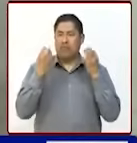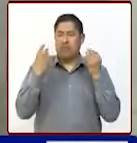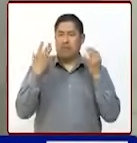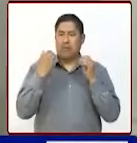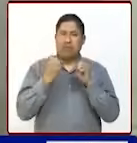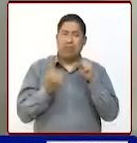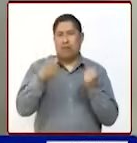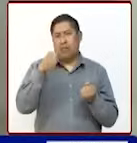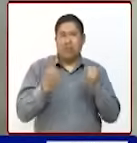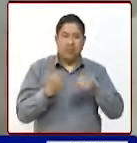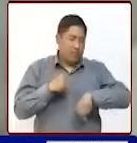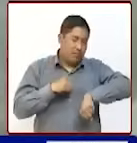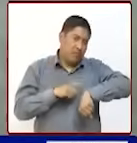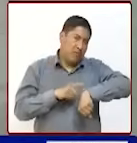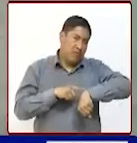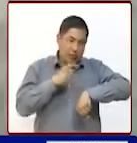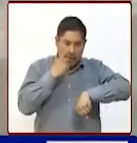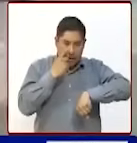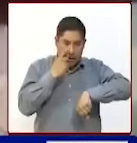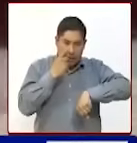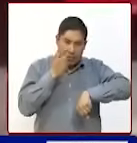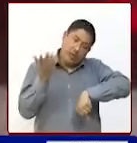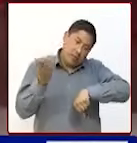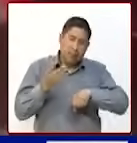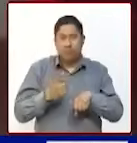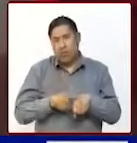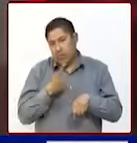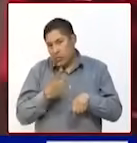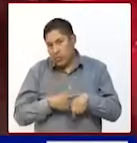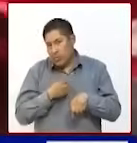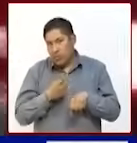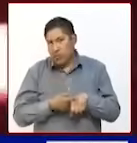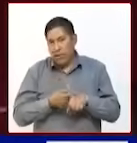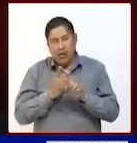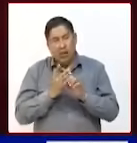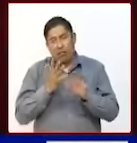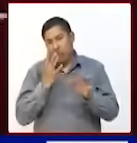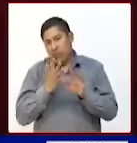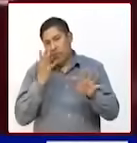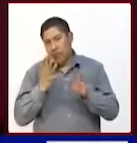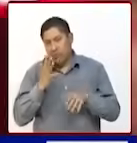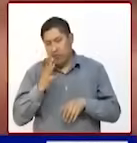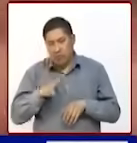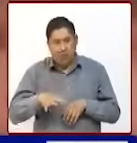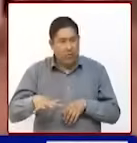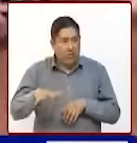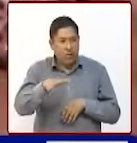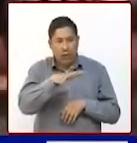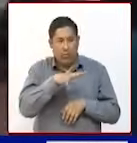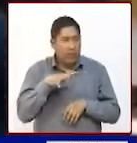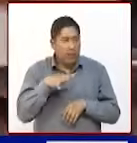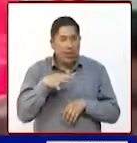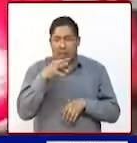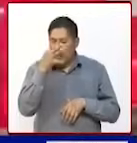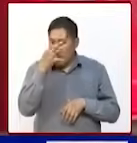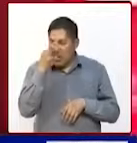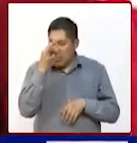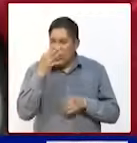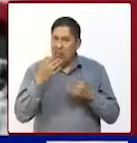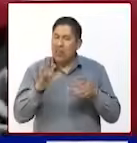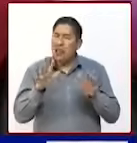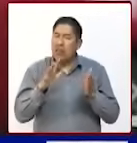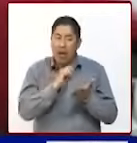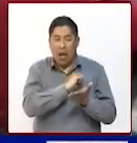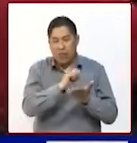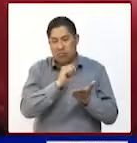movimiento vehicular, por lo menos a esta hora de la noche. Por momentos también existen filas en este lugar, a pocas horas de lo que será el